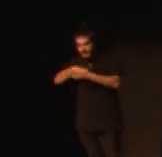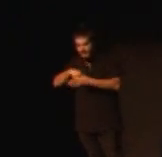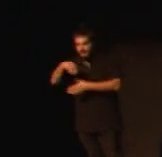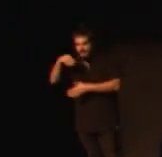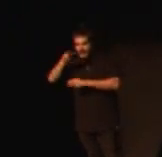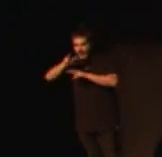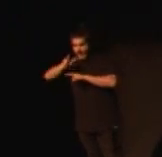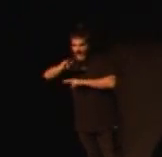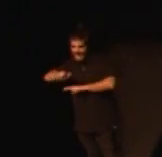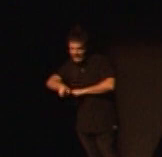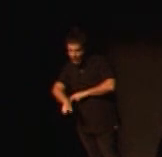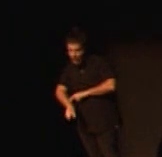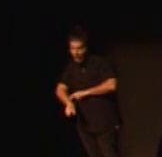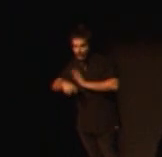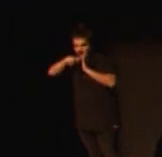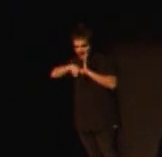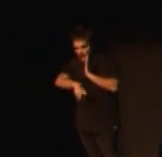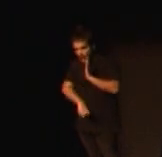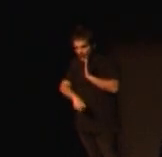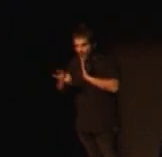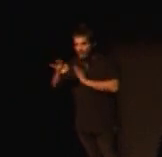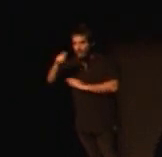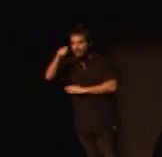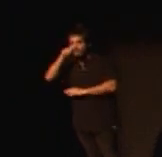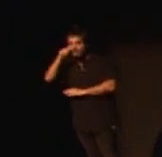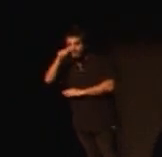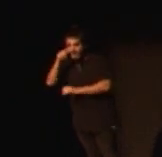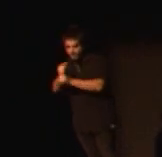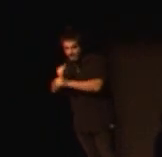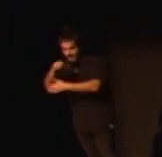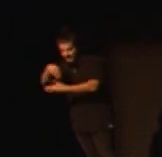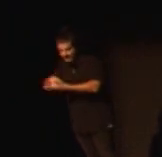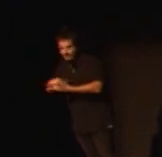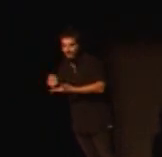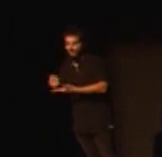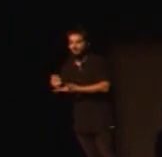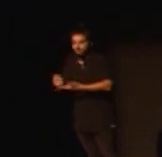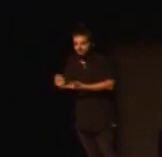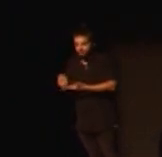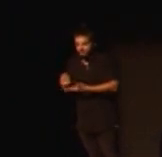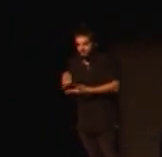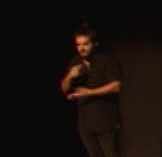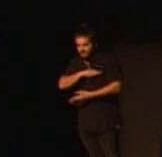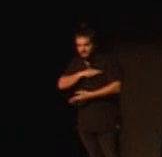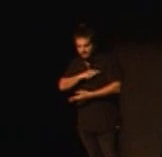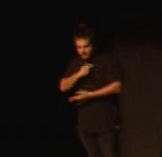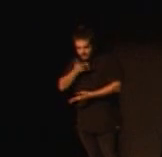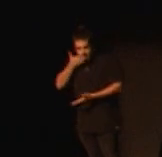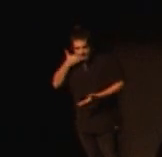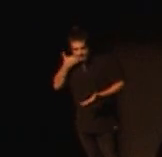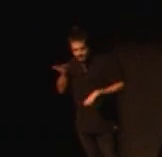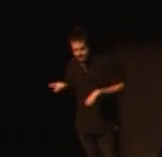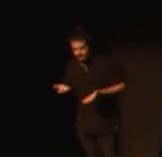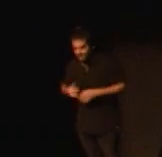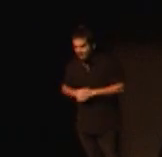pues es bonito y los he recibido con gusto y con agradecimiento. Pero ser humano, es decir,